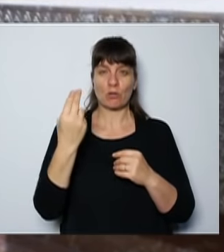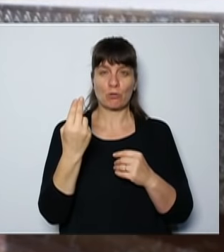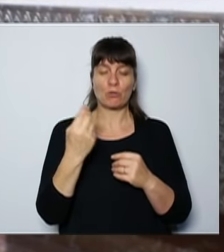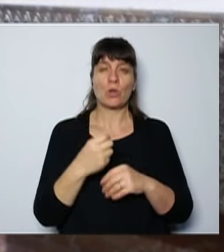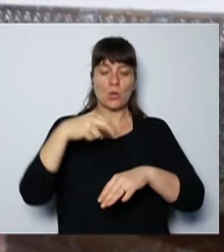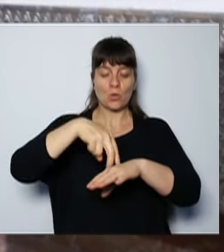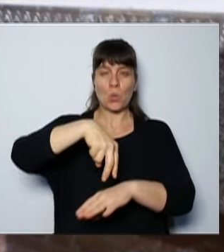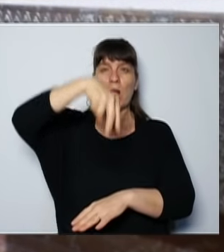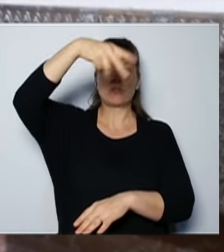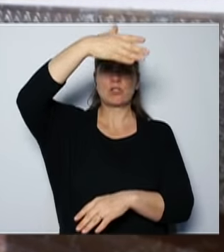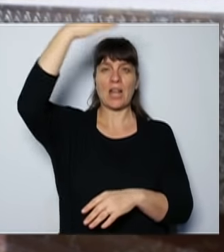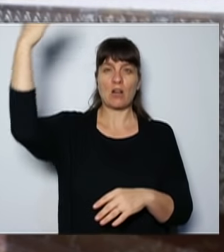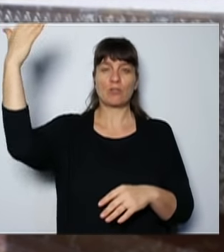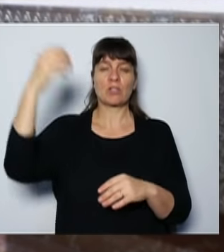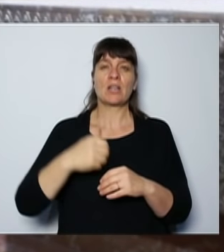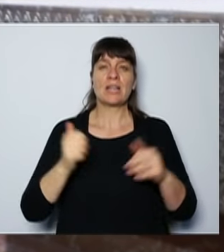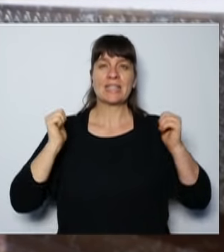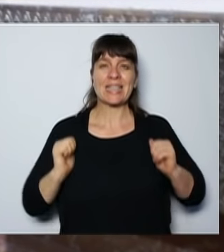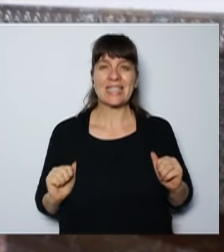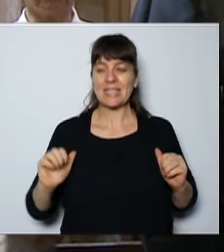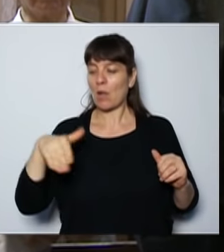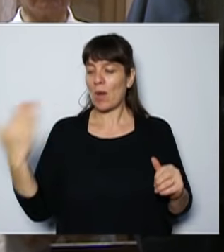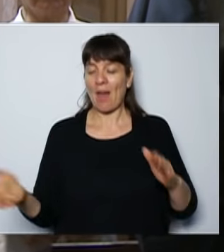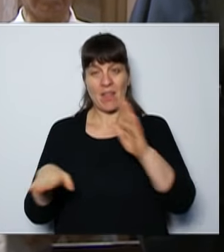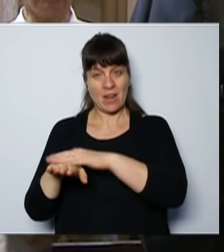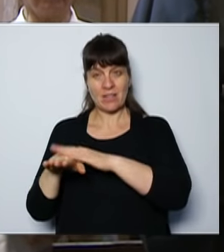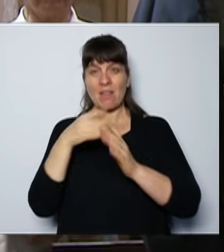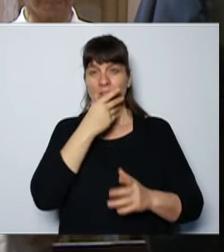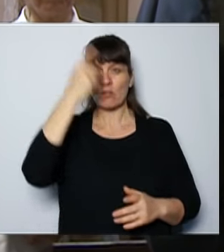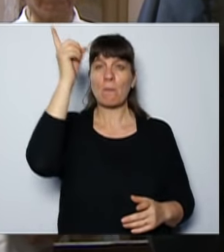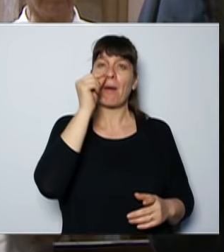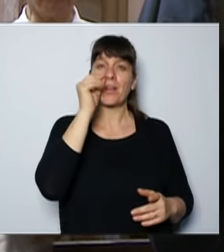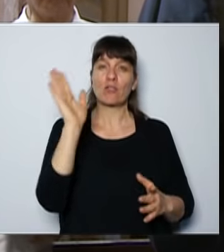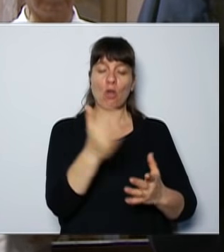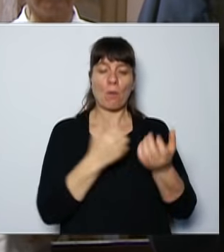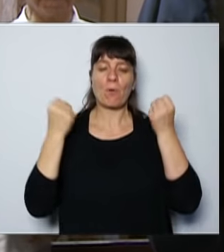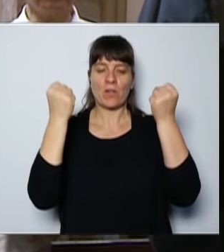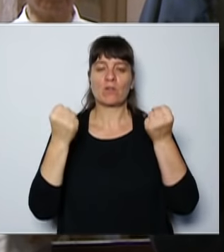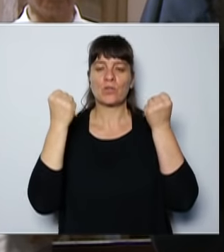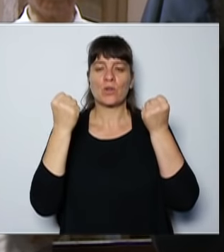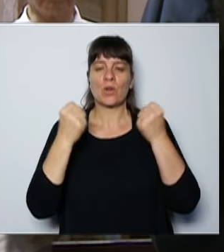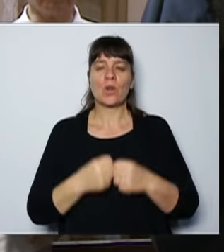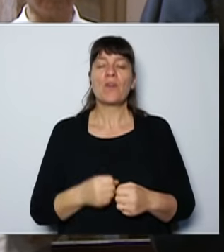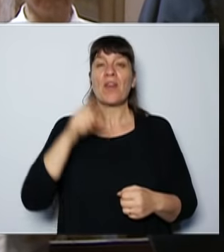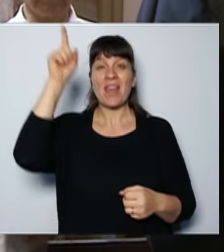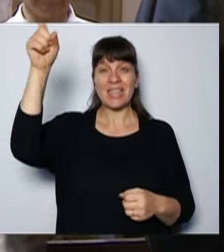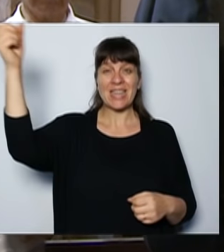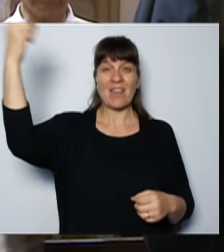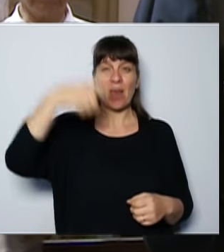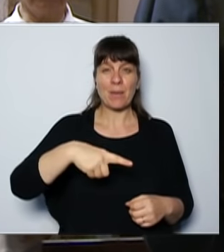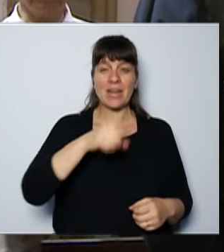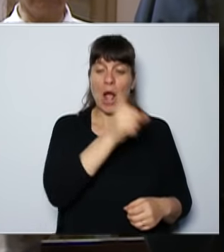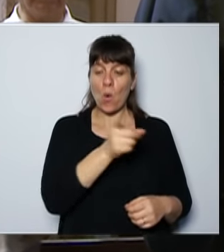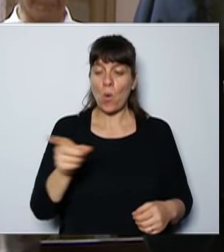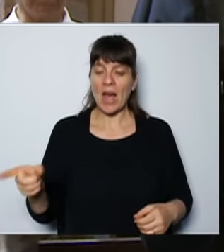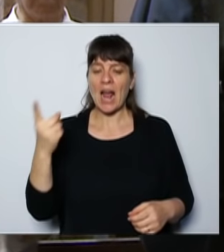los muertos, subió a los cielos y está sentado a la derecha de Dios Padre Todopoderoso. Desde